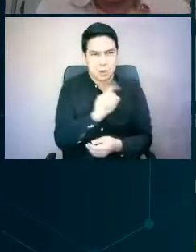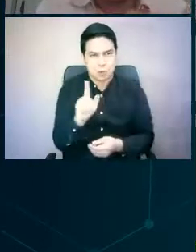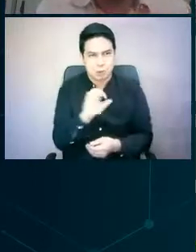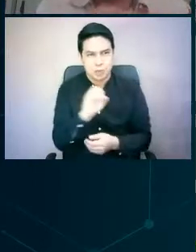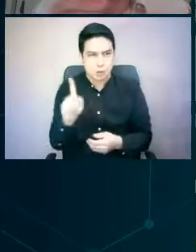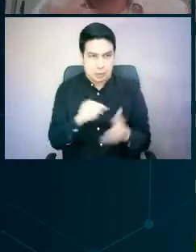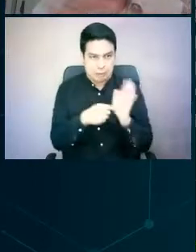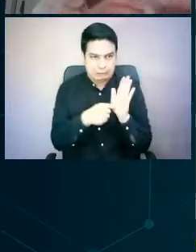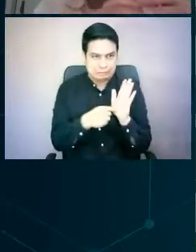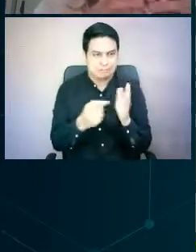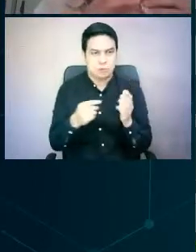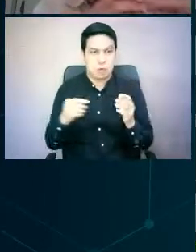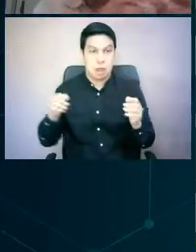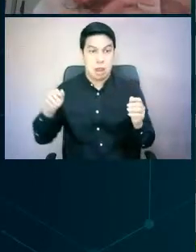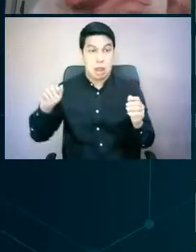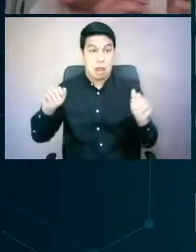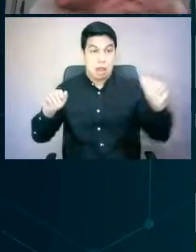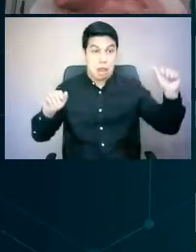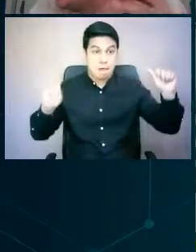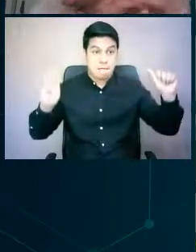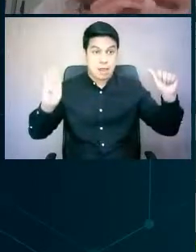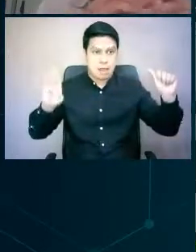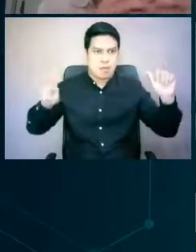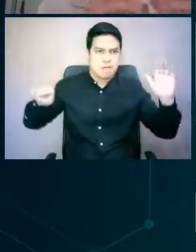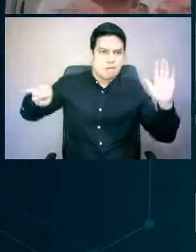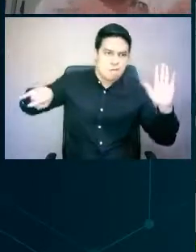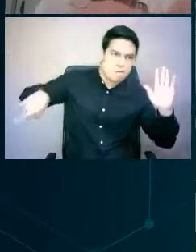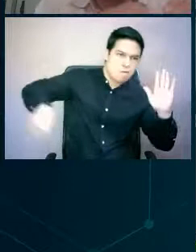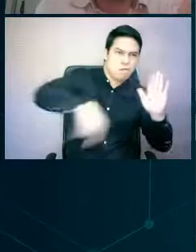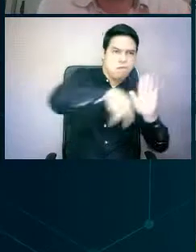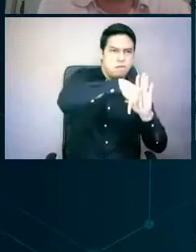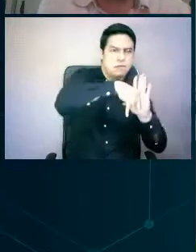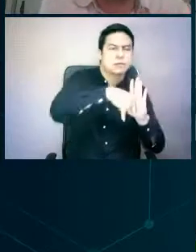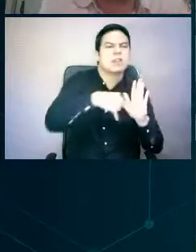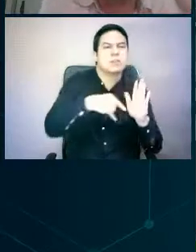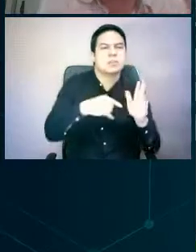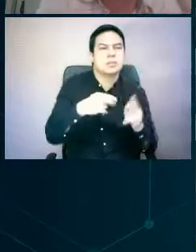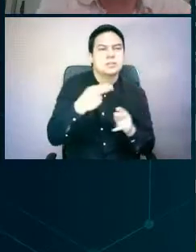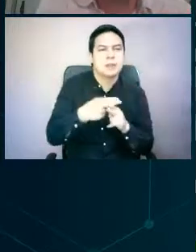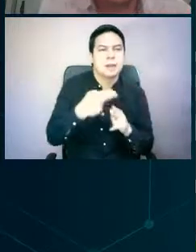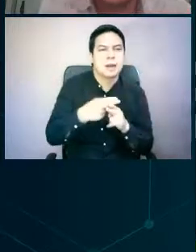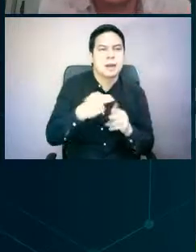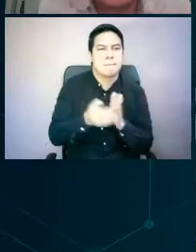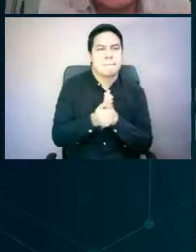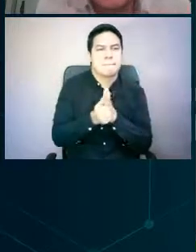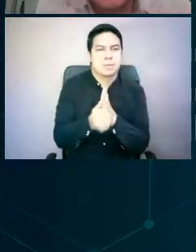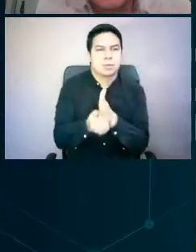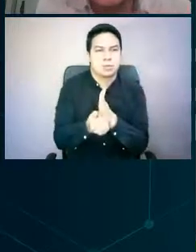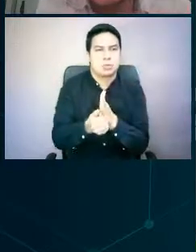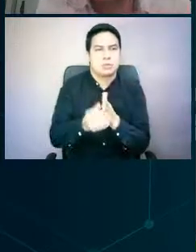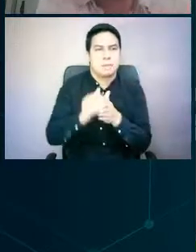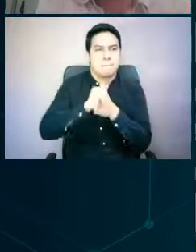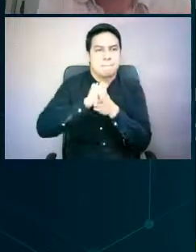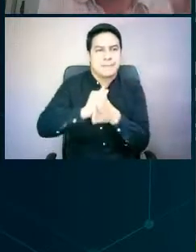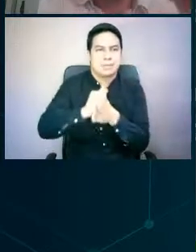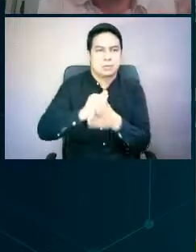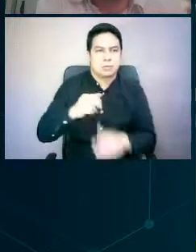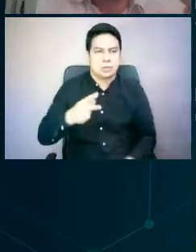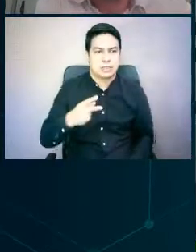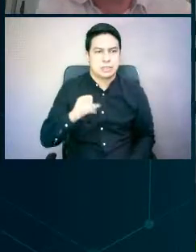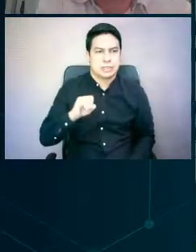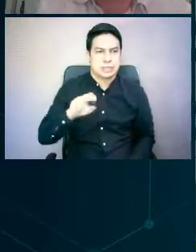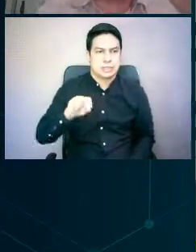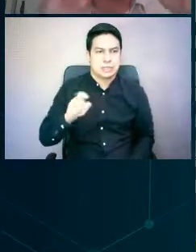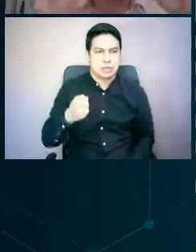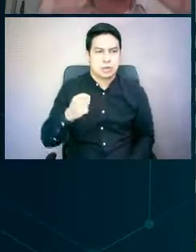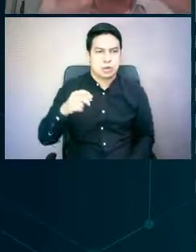de un lado al otro lado se llama el método ping-pong. Pues más o menos cómo funciona esto. En el tiempo T0,